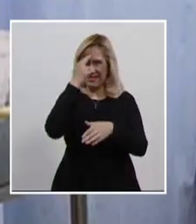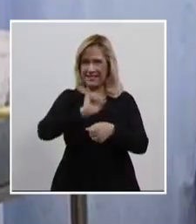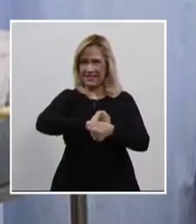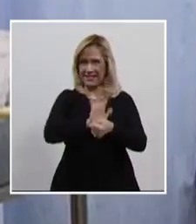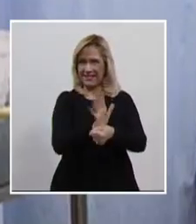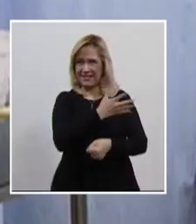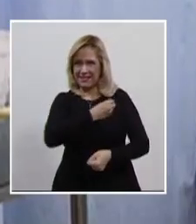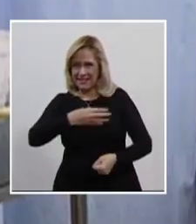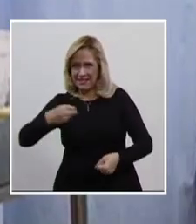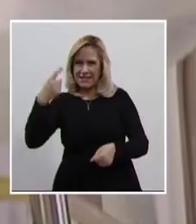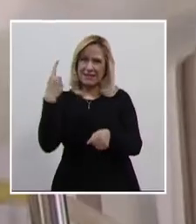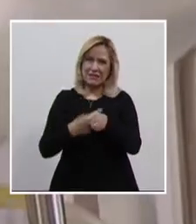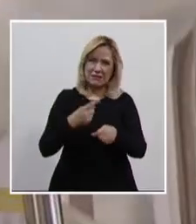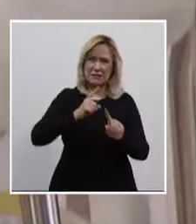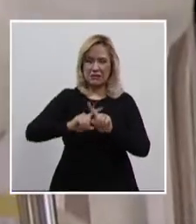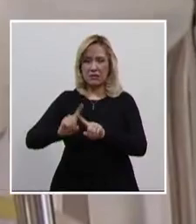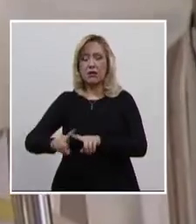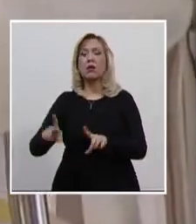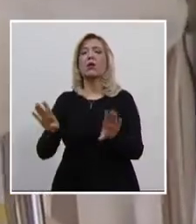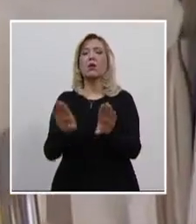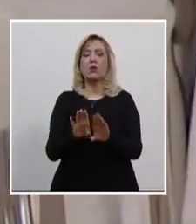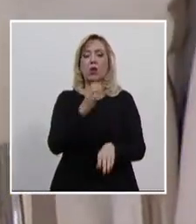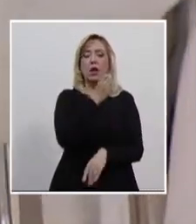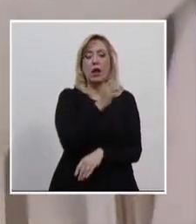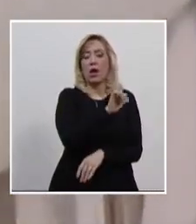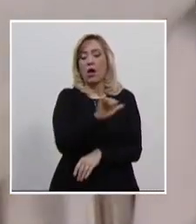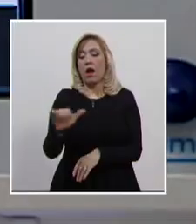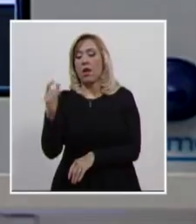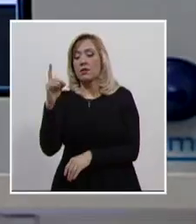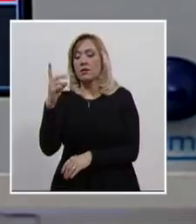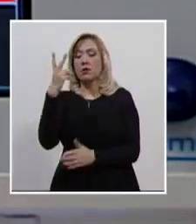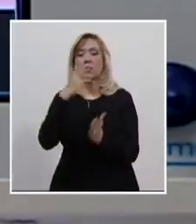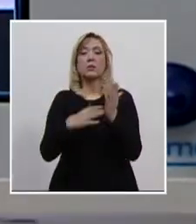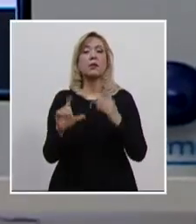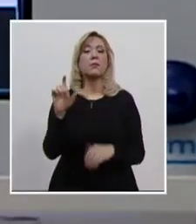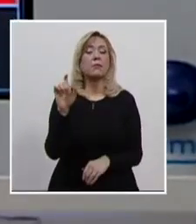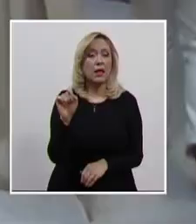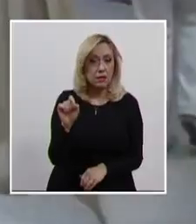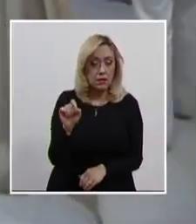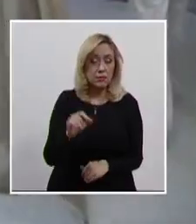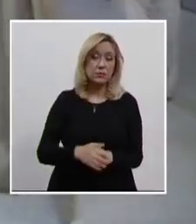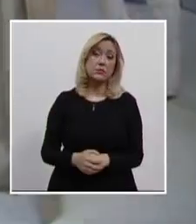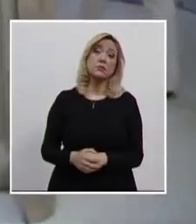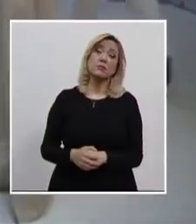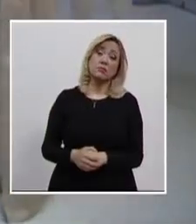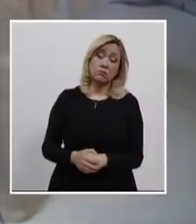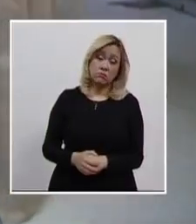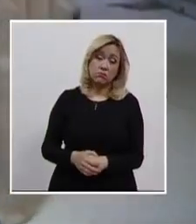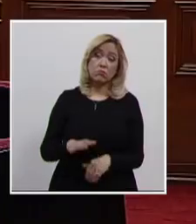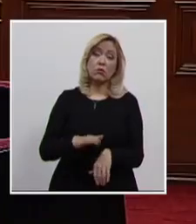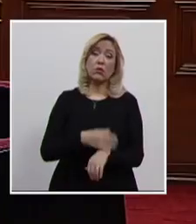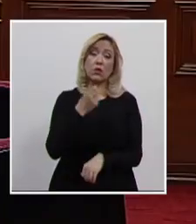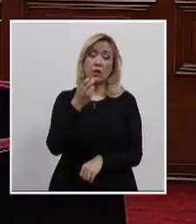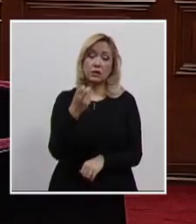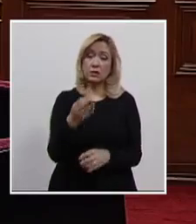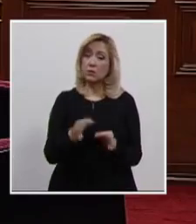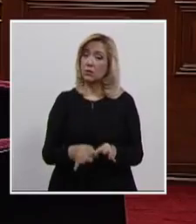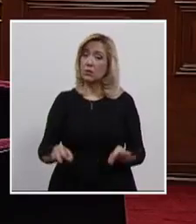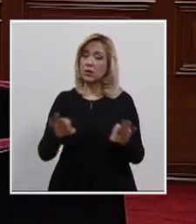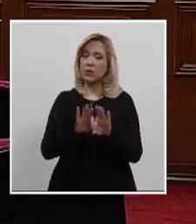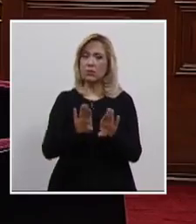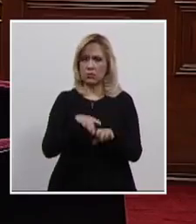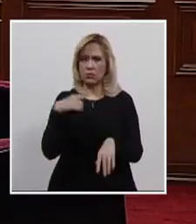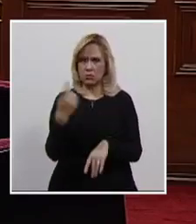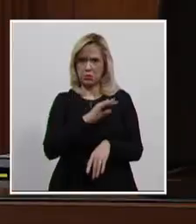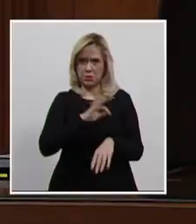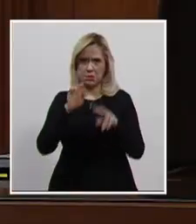y el monitoreo de medios generado de enero a diciembre de 2020. Esto, pues considero que esta información, al estar al alcance del